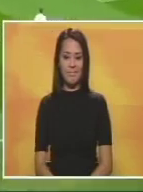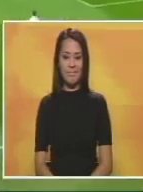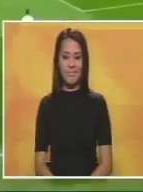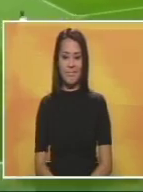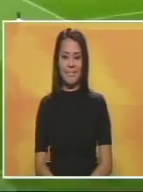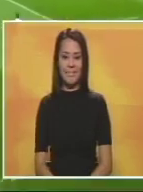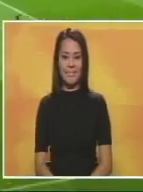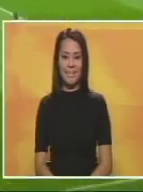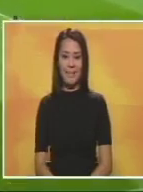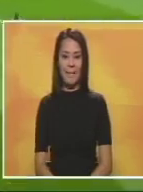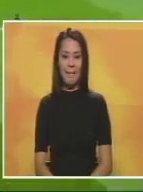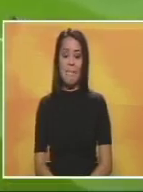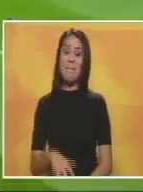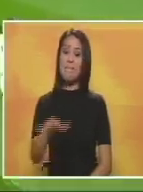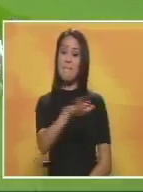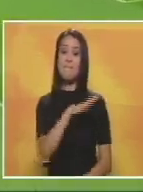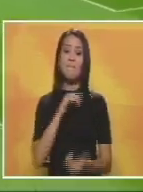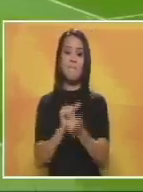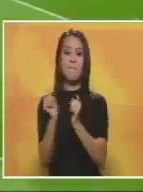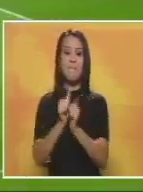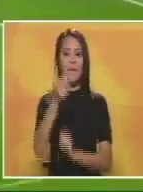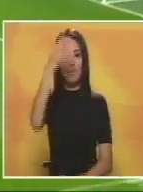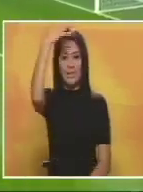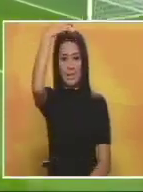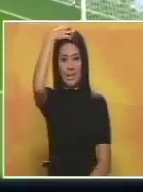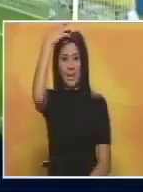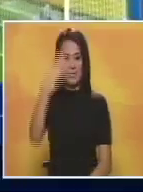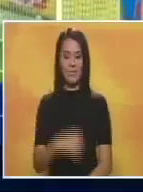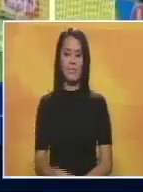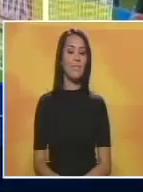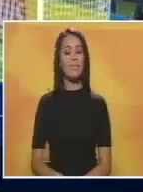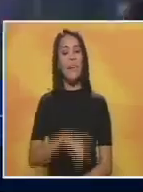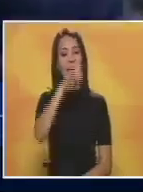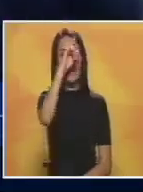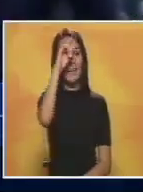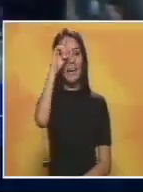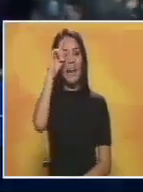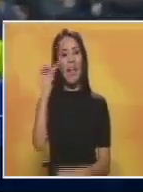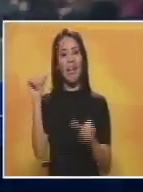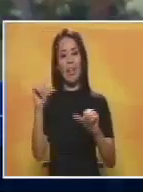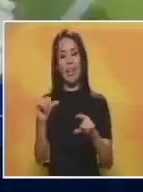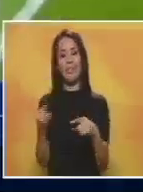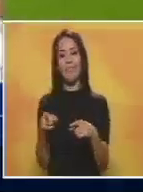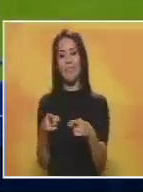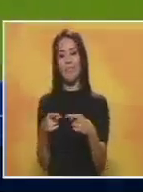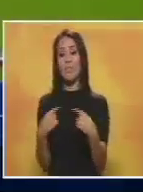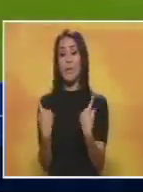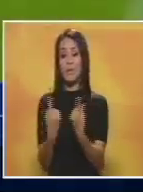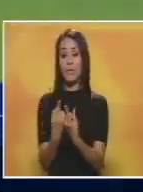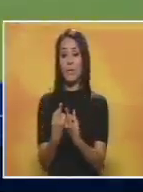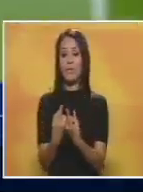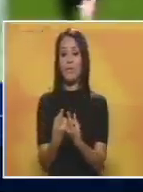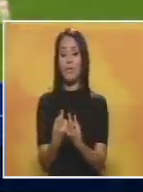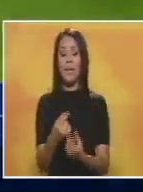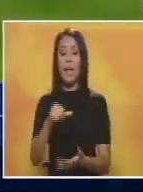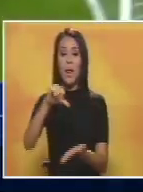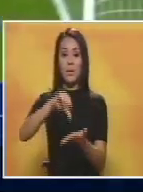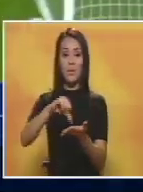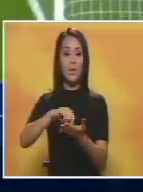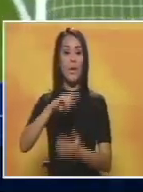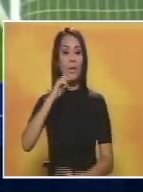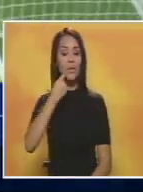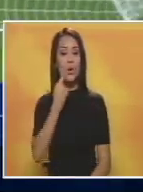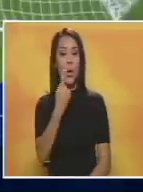Y ahora pasamos al deporte rey, porque el Real Madrid cayó ante el CSKA de Moscú en Rusia